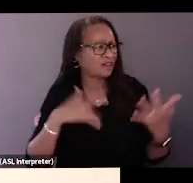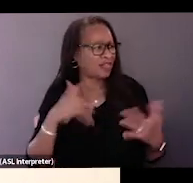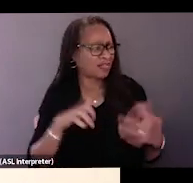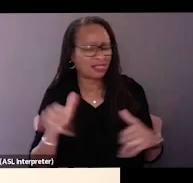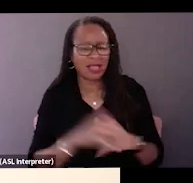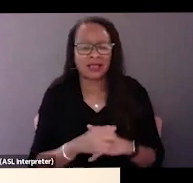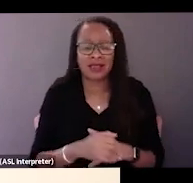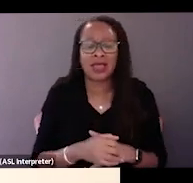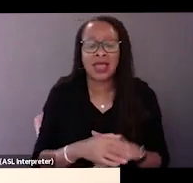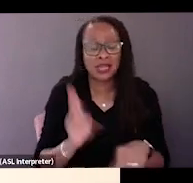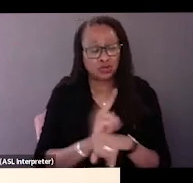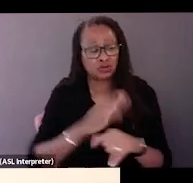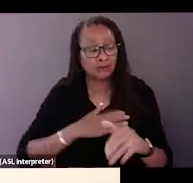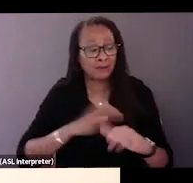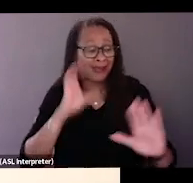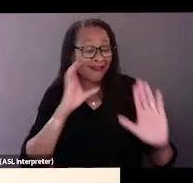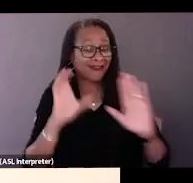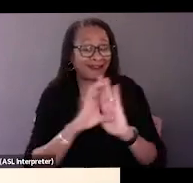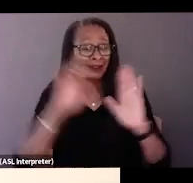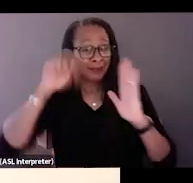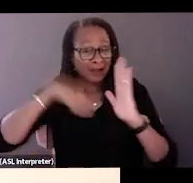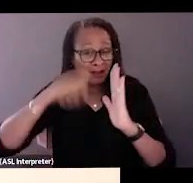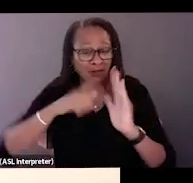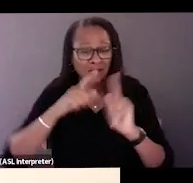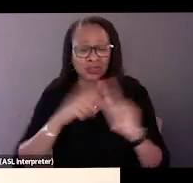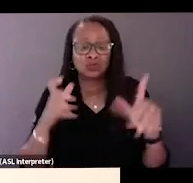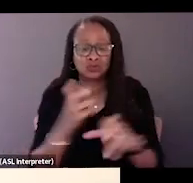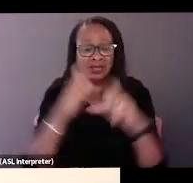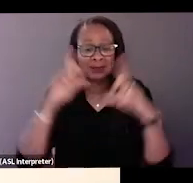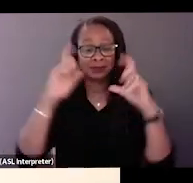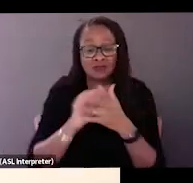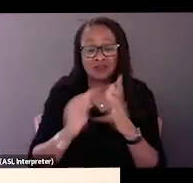¿no? Que no son solo hombres, son hombres machos,